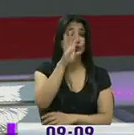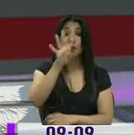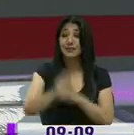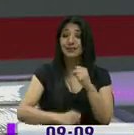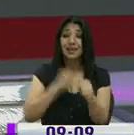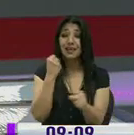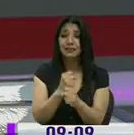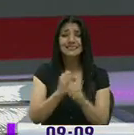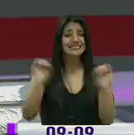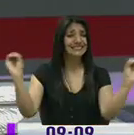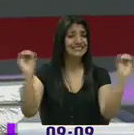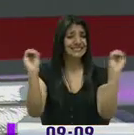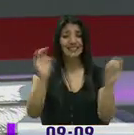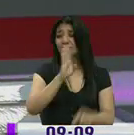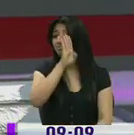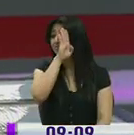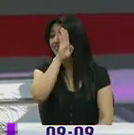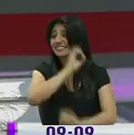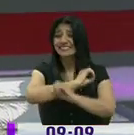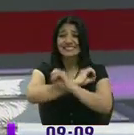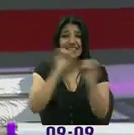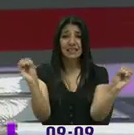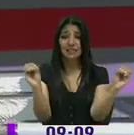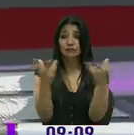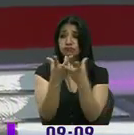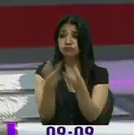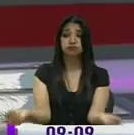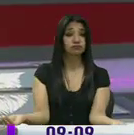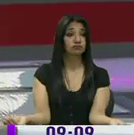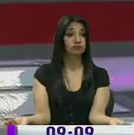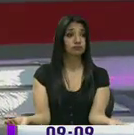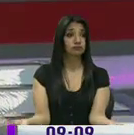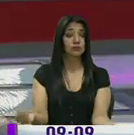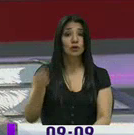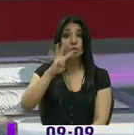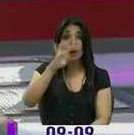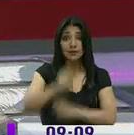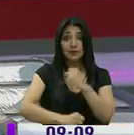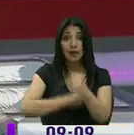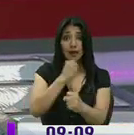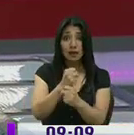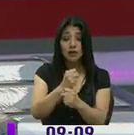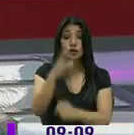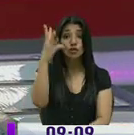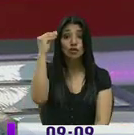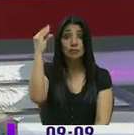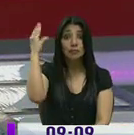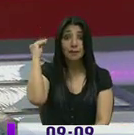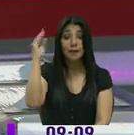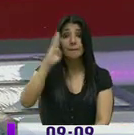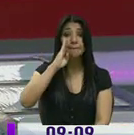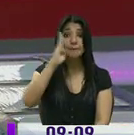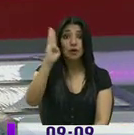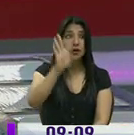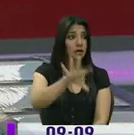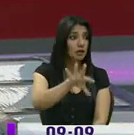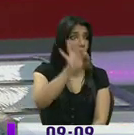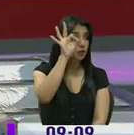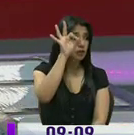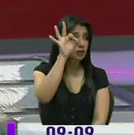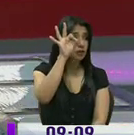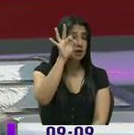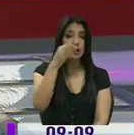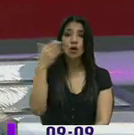años de que sencillamente se le tragó la tierra después de 40 años en riobamba la publicidad nacional logra dar con